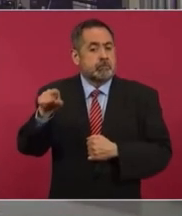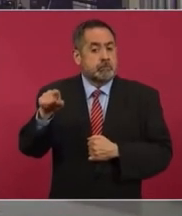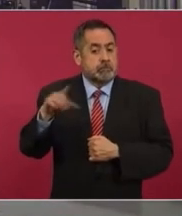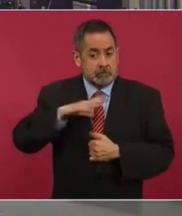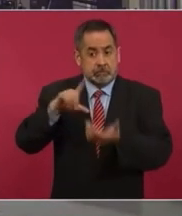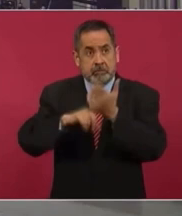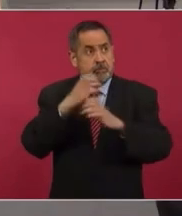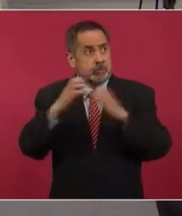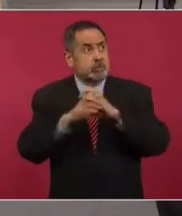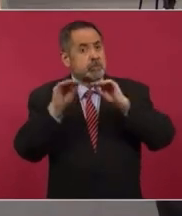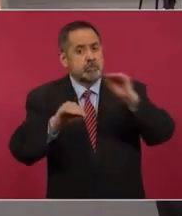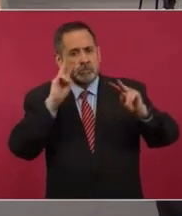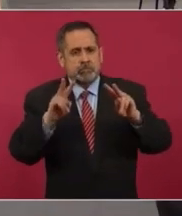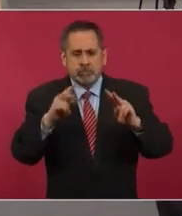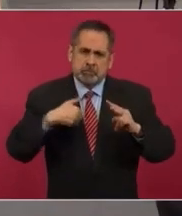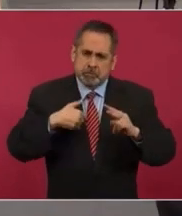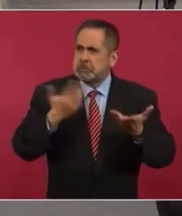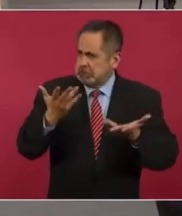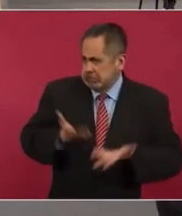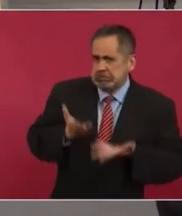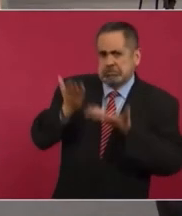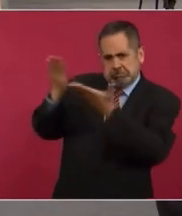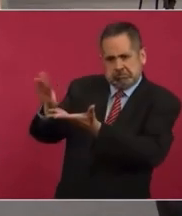Maximiliano, y ofrecíamos eso,